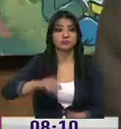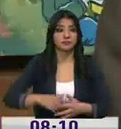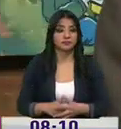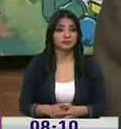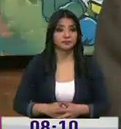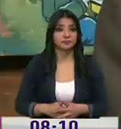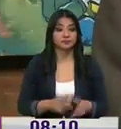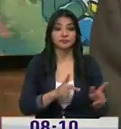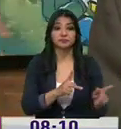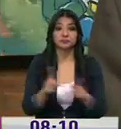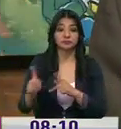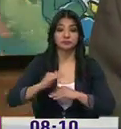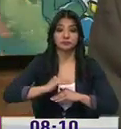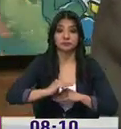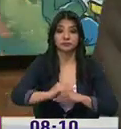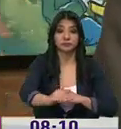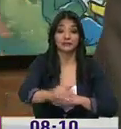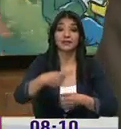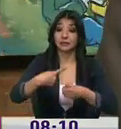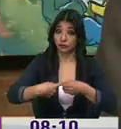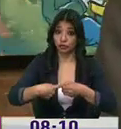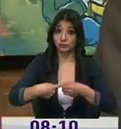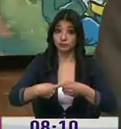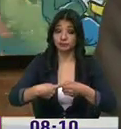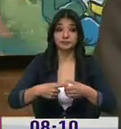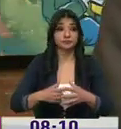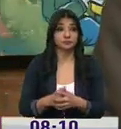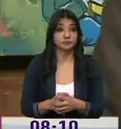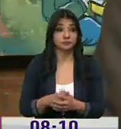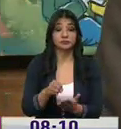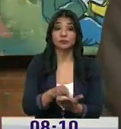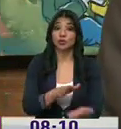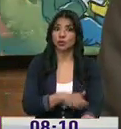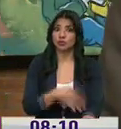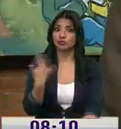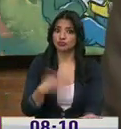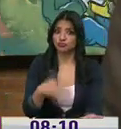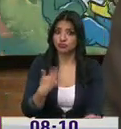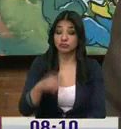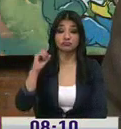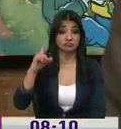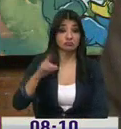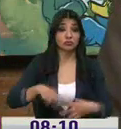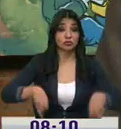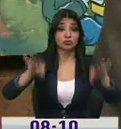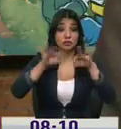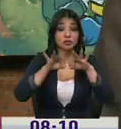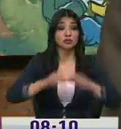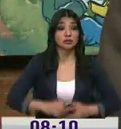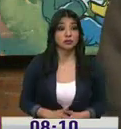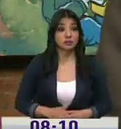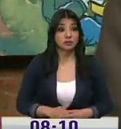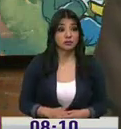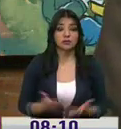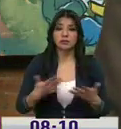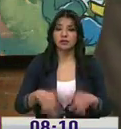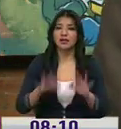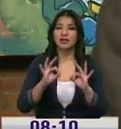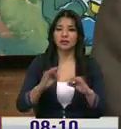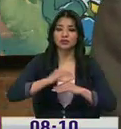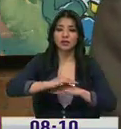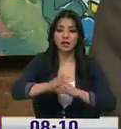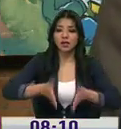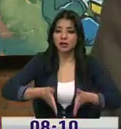de repavimentación de la ciudad, ¿no?, que es un proyecto fuerte, es un proyecto importante, donde por fin se van a rehabilitar